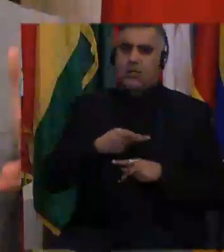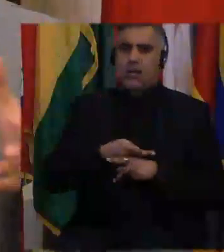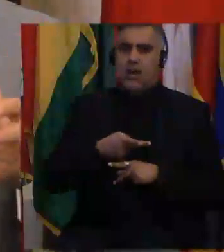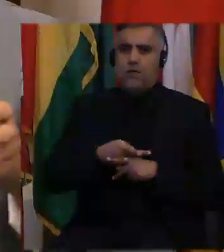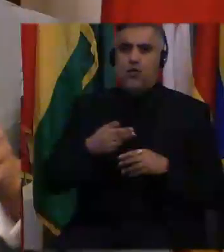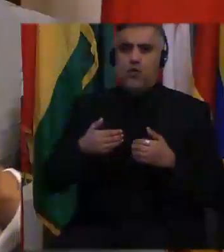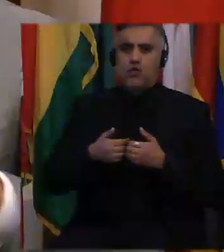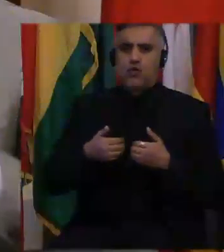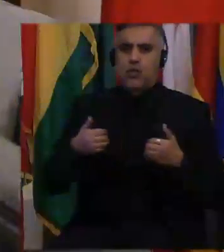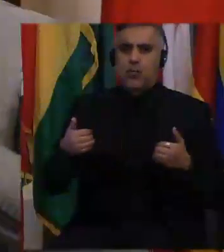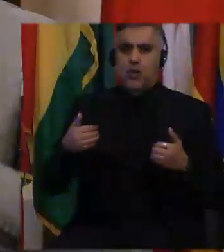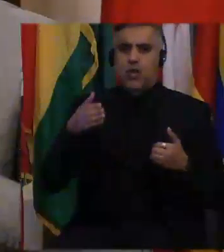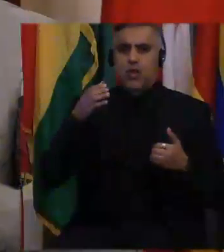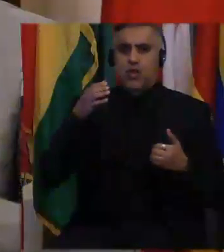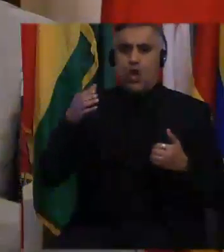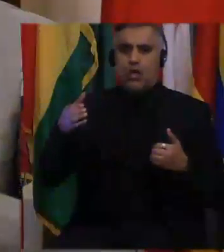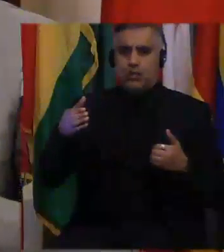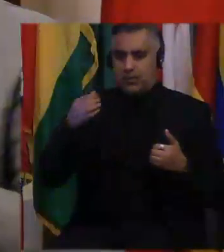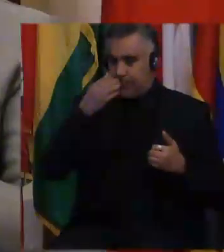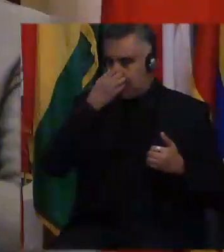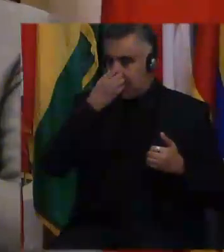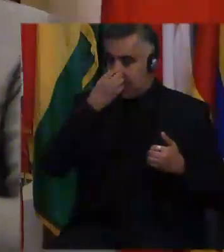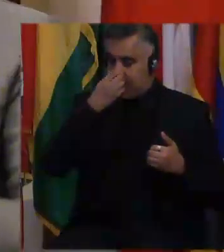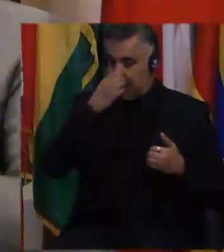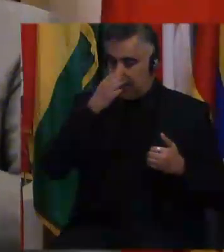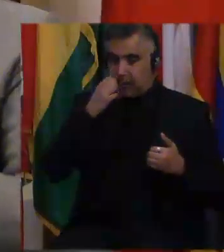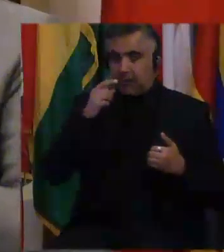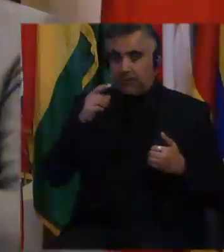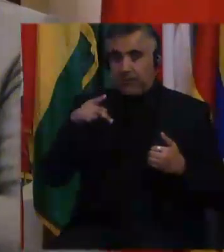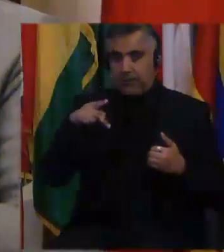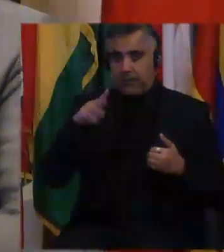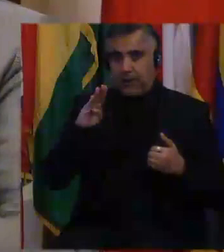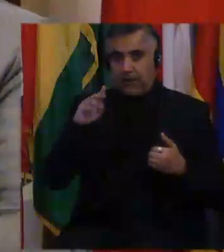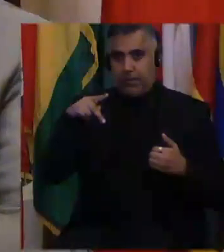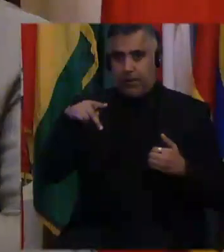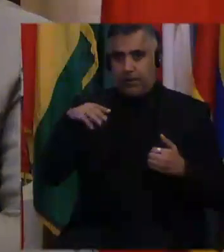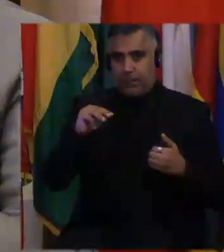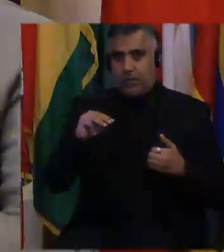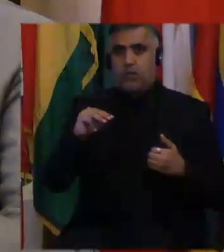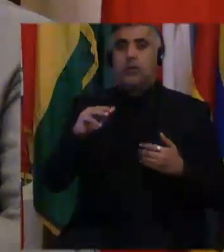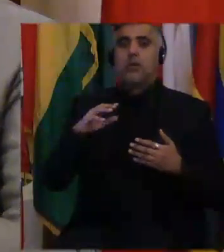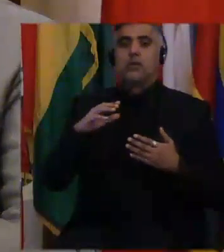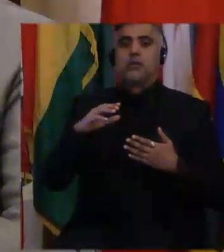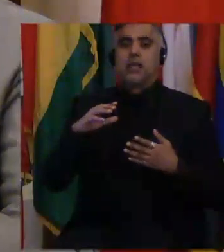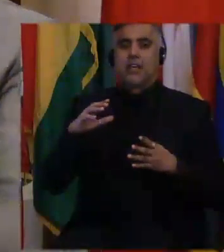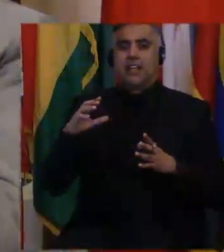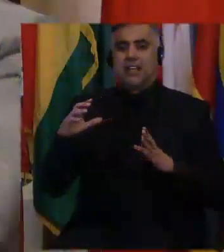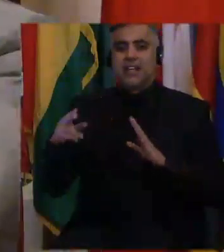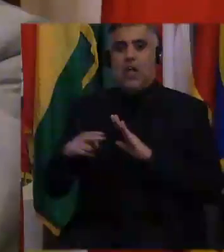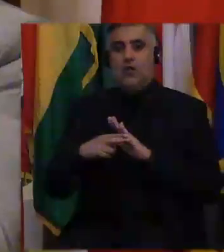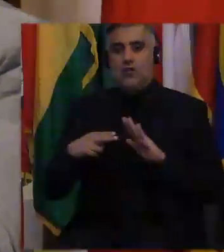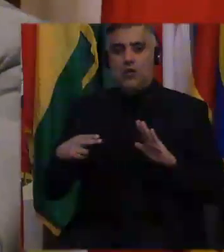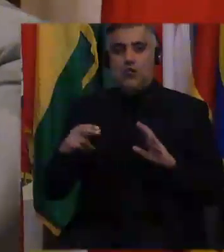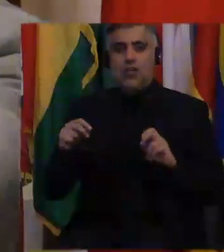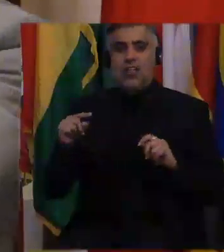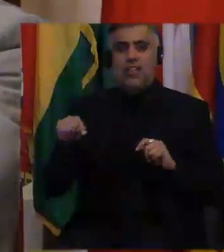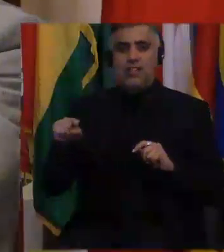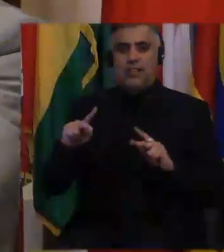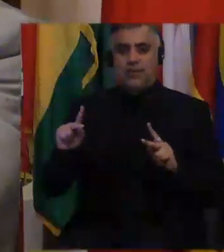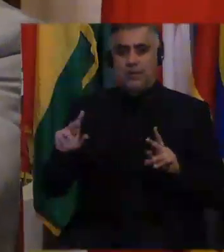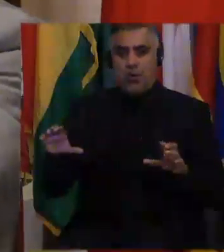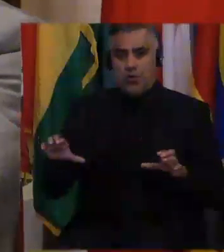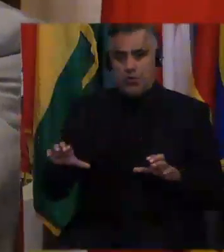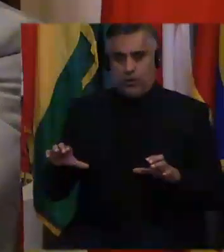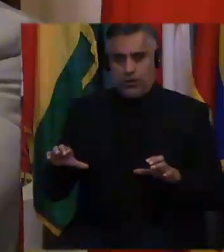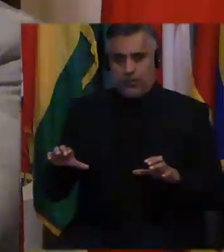están presentes en la Convención de Palermo, que caracterizan bien lo que es una situación de trata de personas, con las tentativas de criminalización